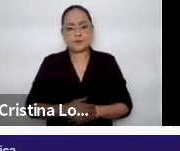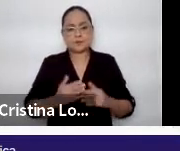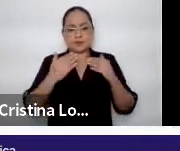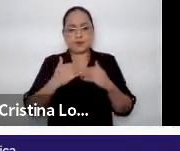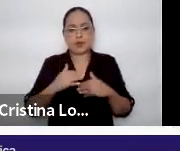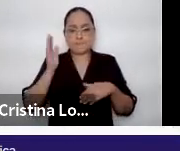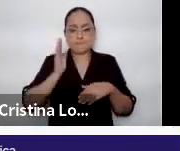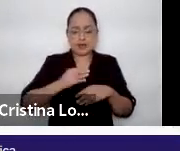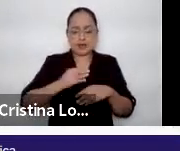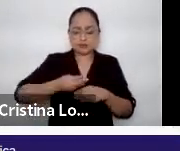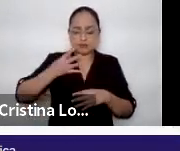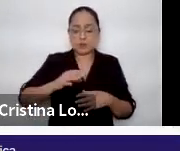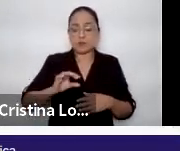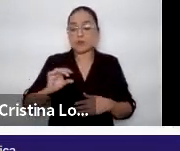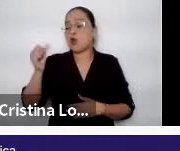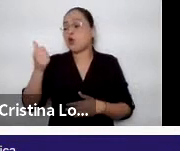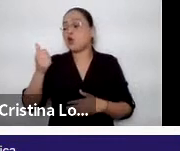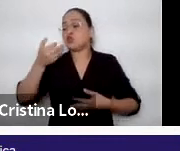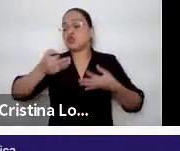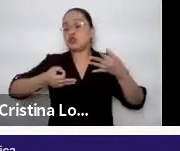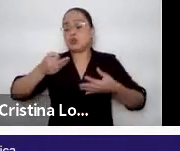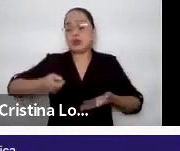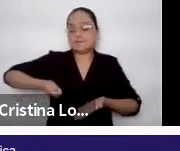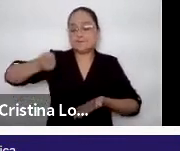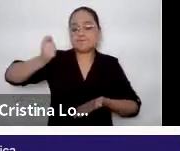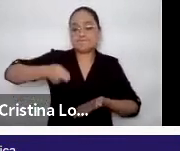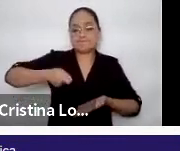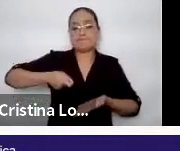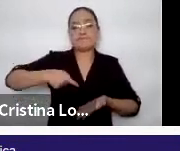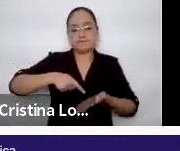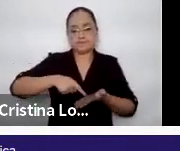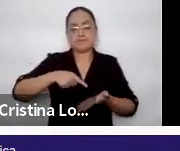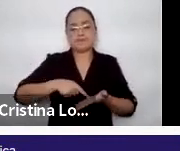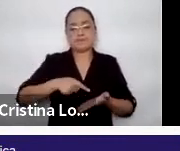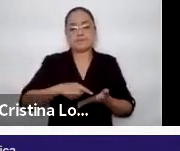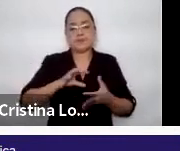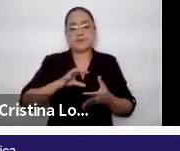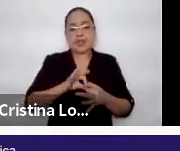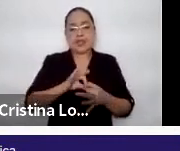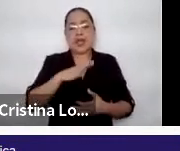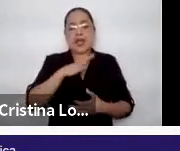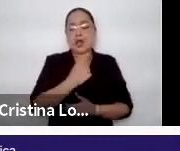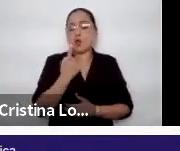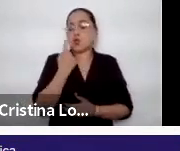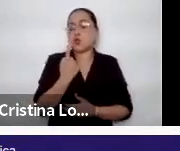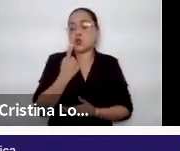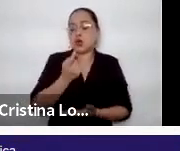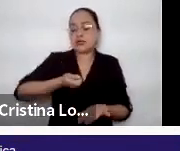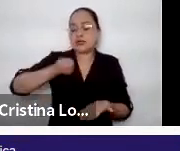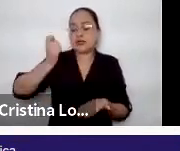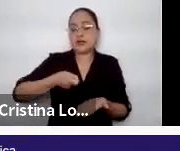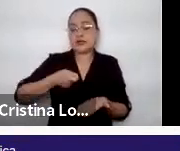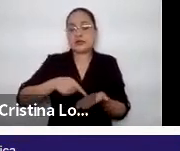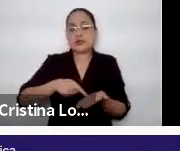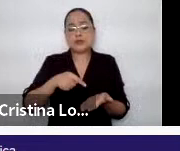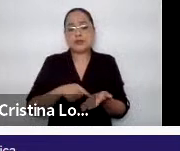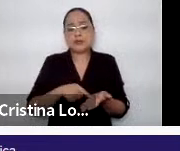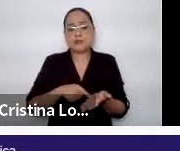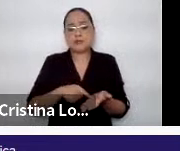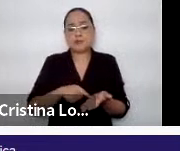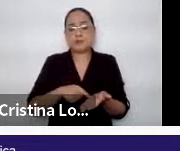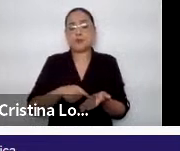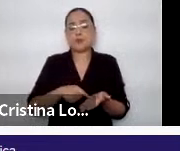opciones. Sentencias de otros tribunales. Vean, aquí únicamente tenemos una sentencia ya para finalizar en